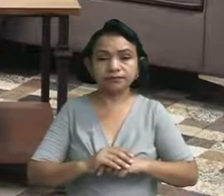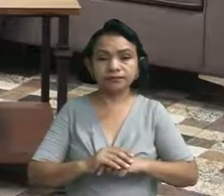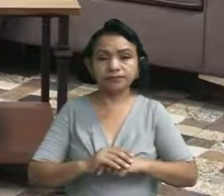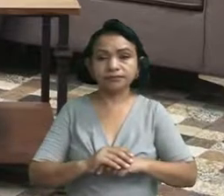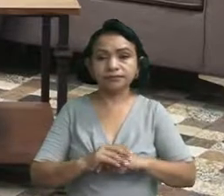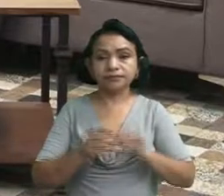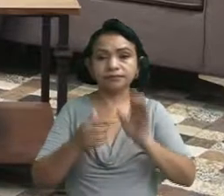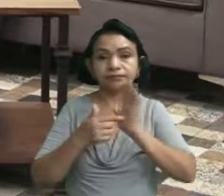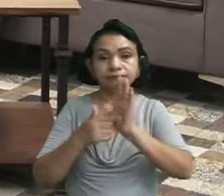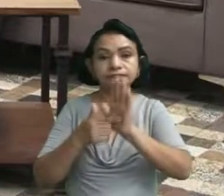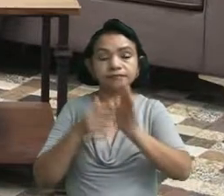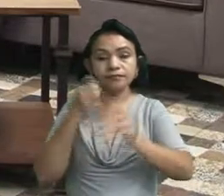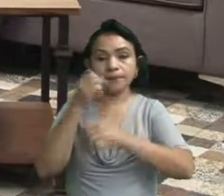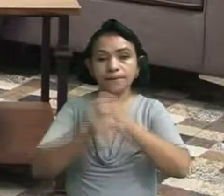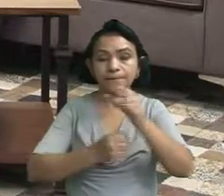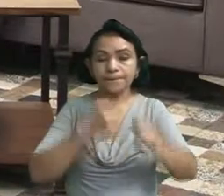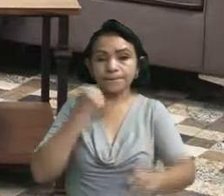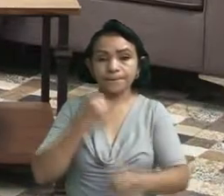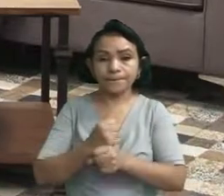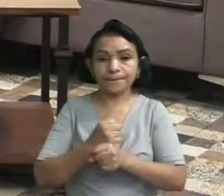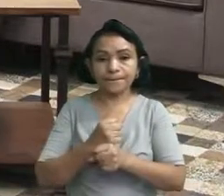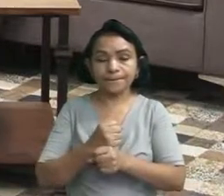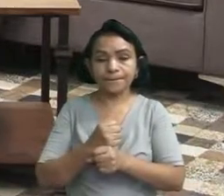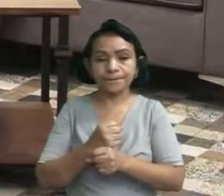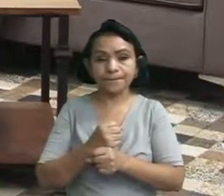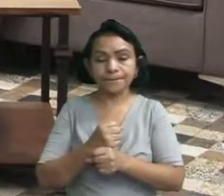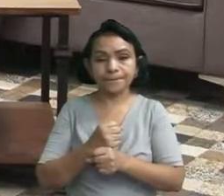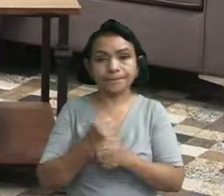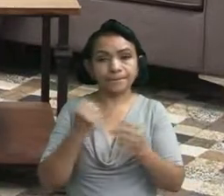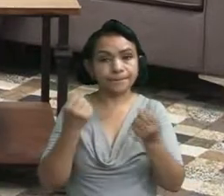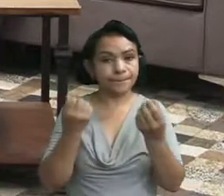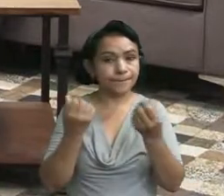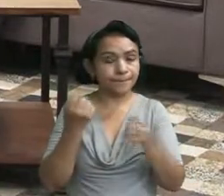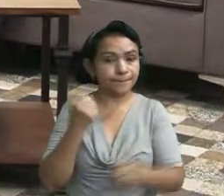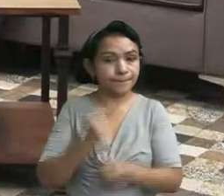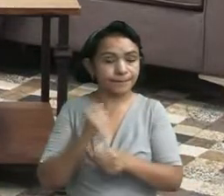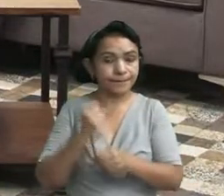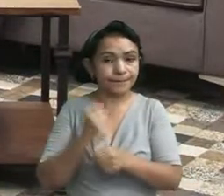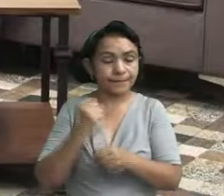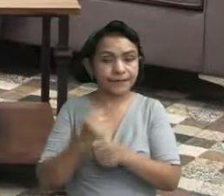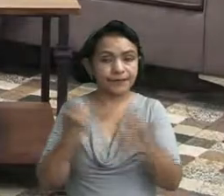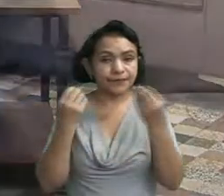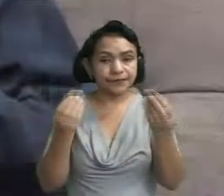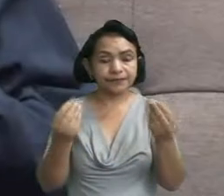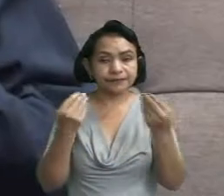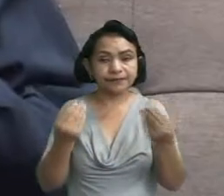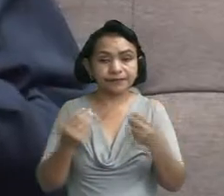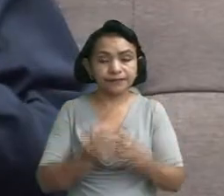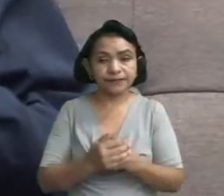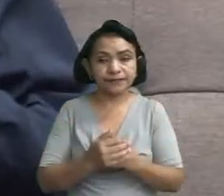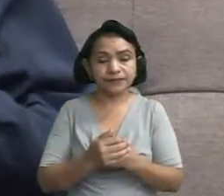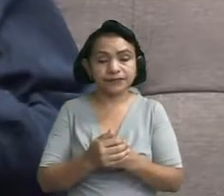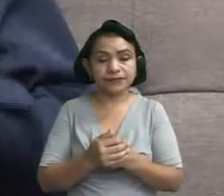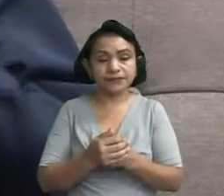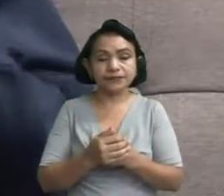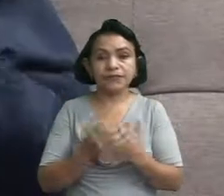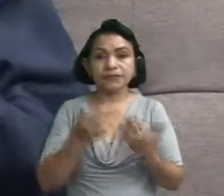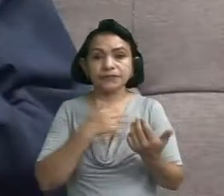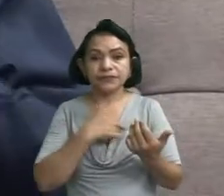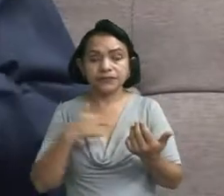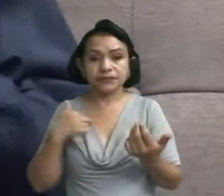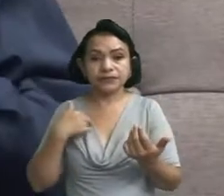Claro, por ejemplo, nosotros en los años 80 logramos casi pleno empleo. O sea, aquí había, ¿verdad? Porque también habían empresas del Estado,